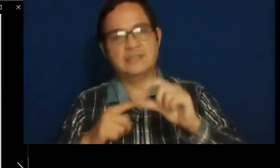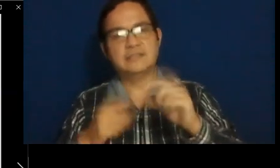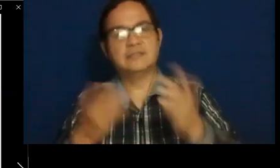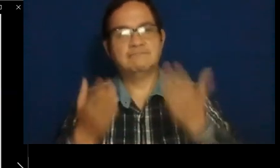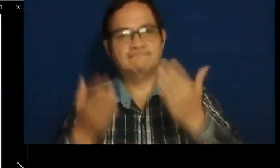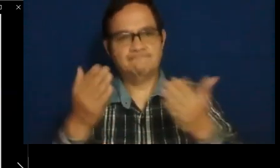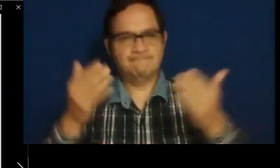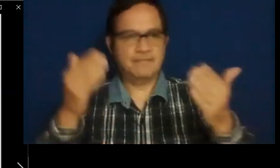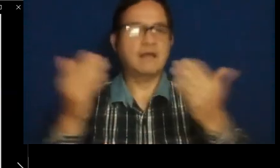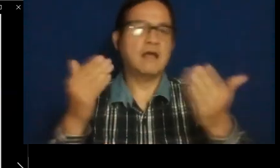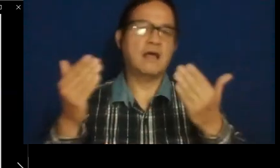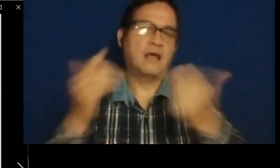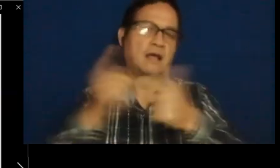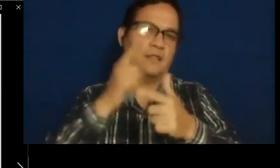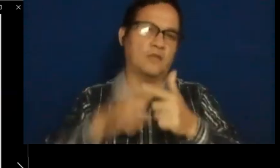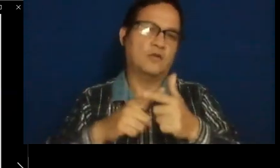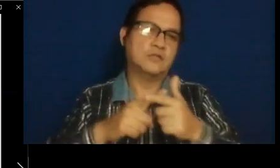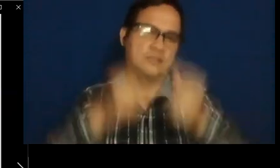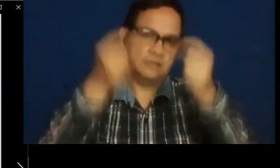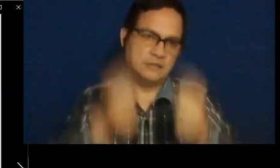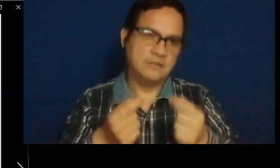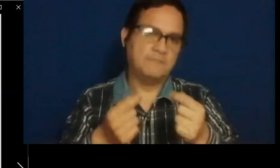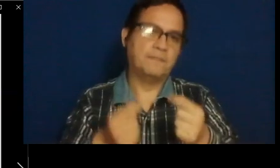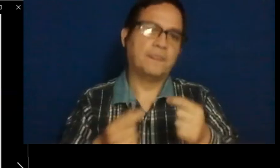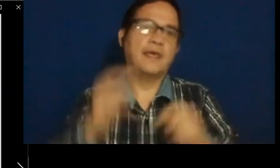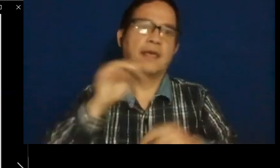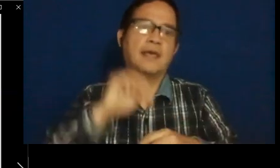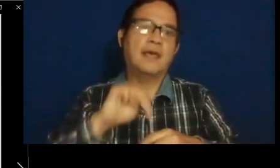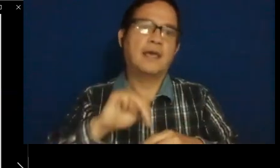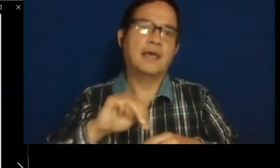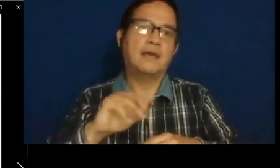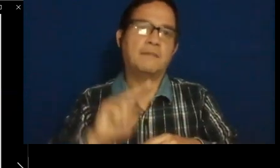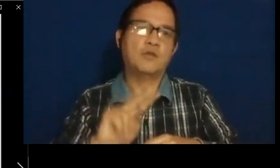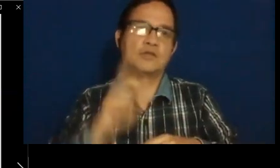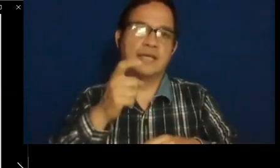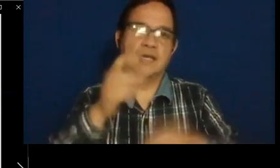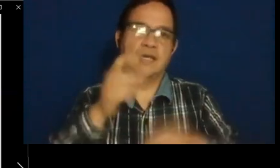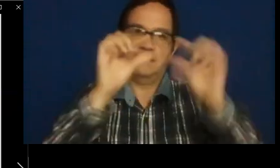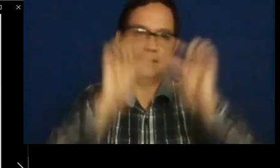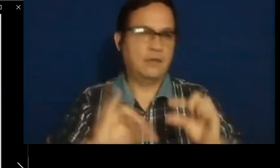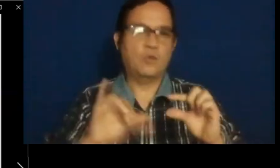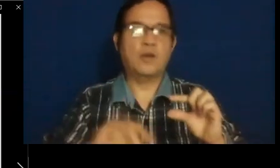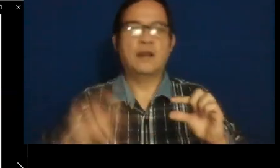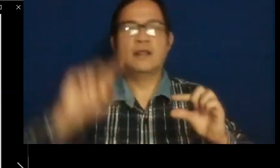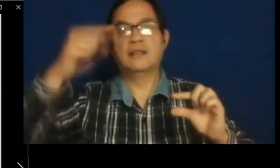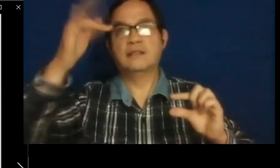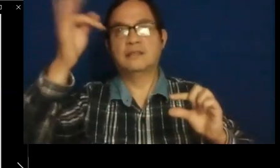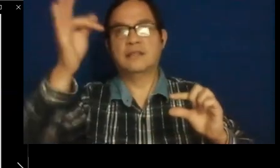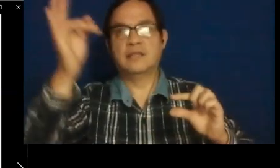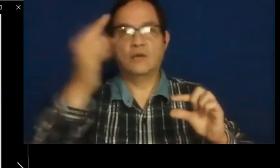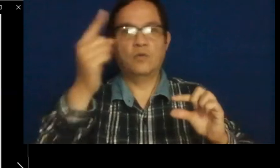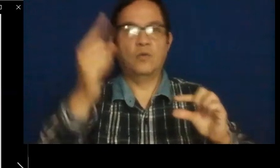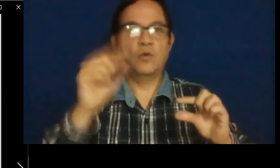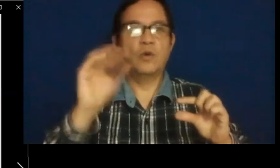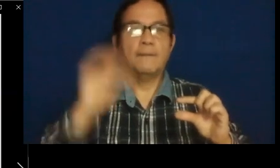términos semejantes, entonces aquí al hacer la suma, este M2G baja igual, pero aquí T1